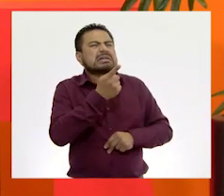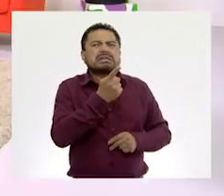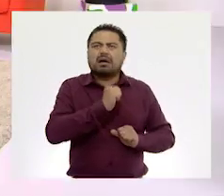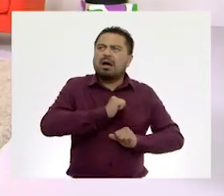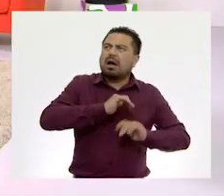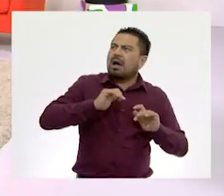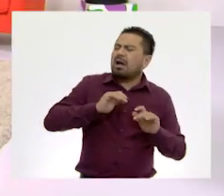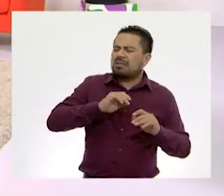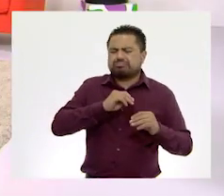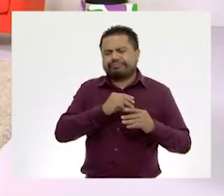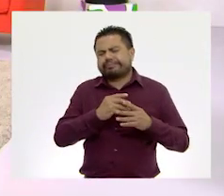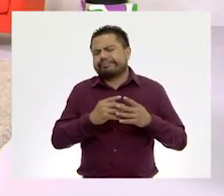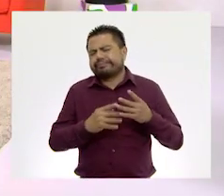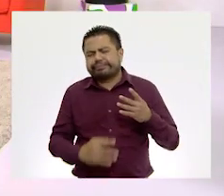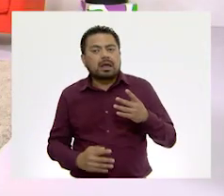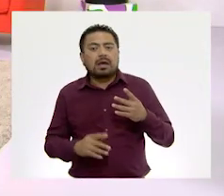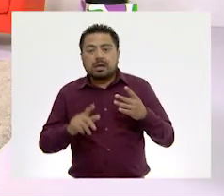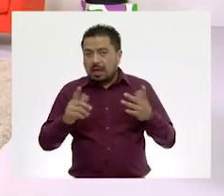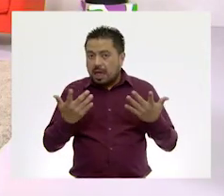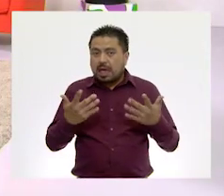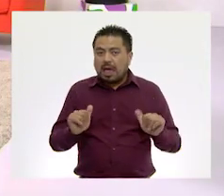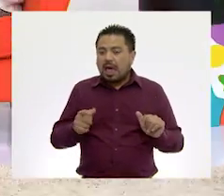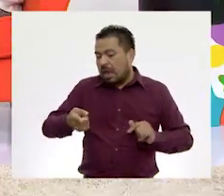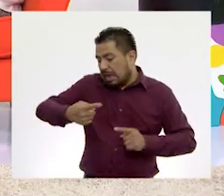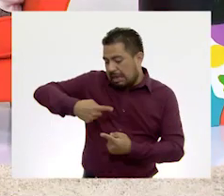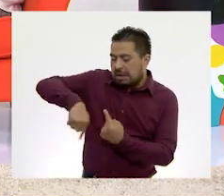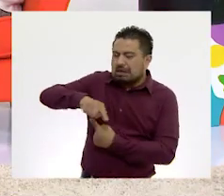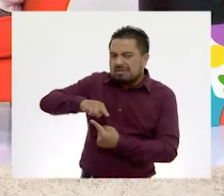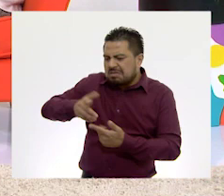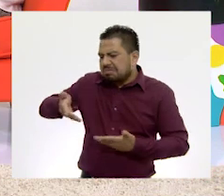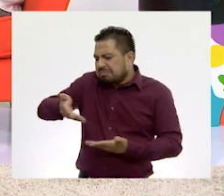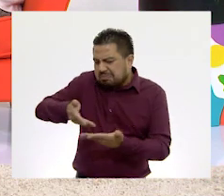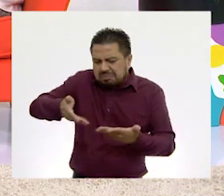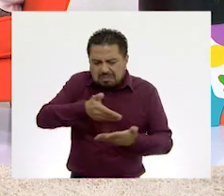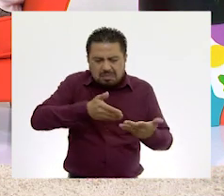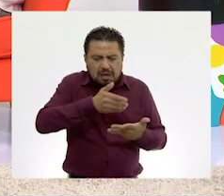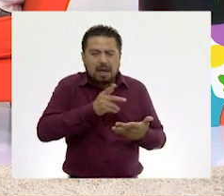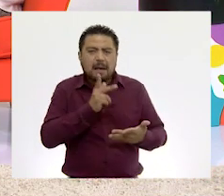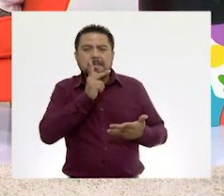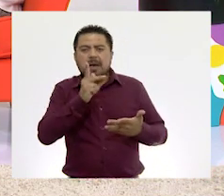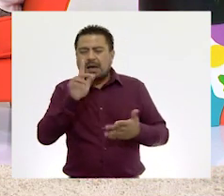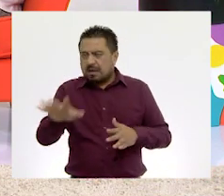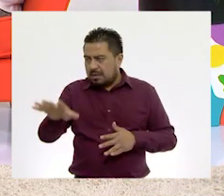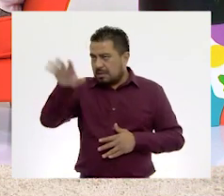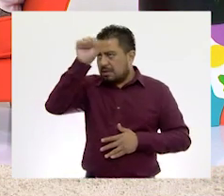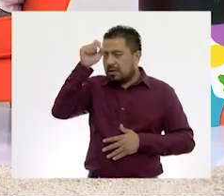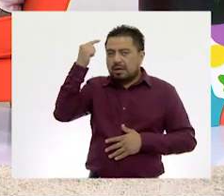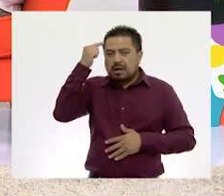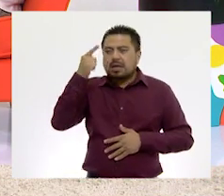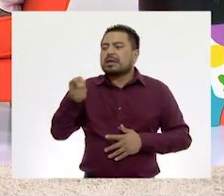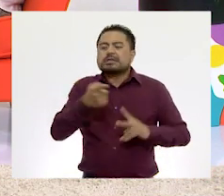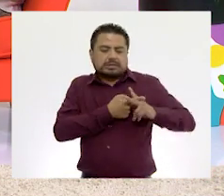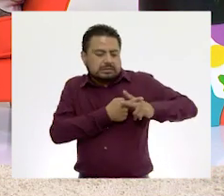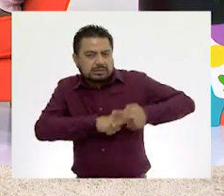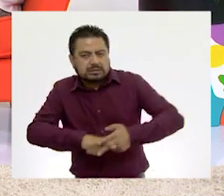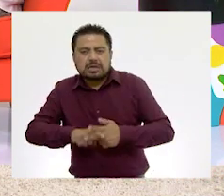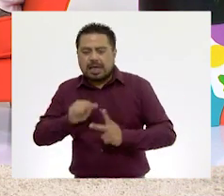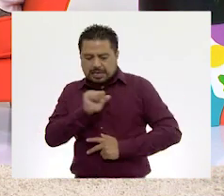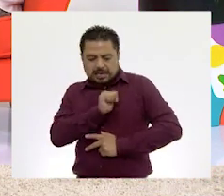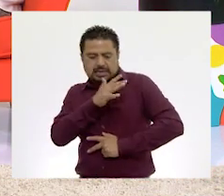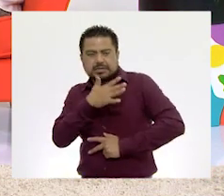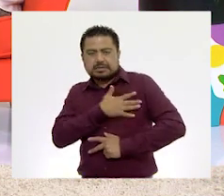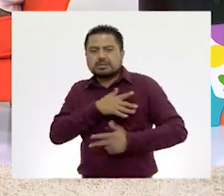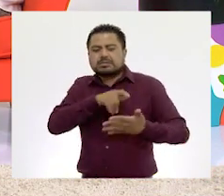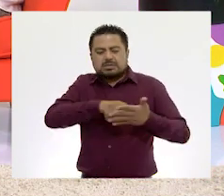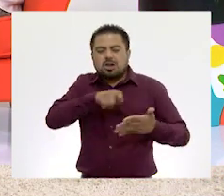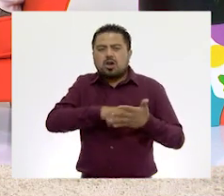admiramos mucho, etc. Y ya que lo platicaron y lo pusieron en palabras en su mente, lo empezaron a hacer en español.